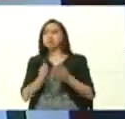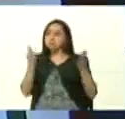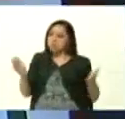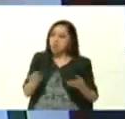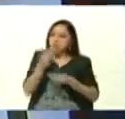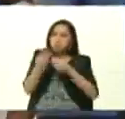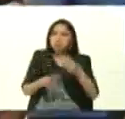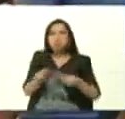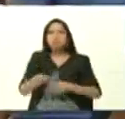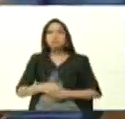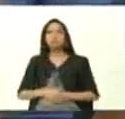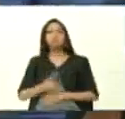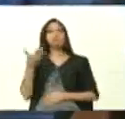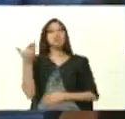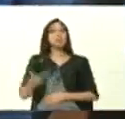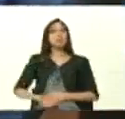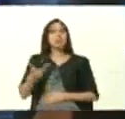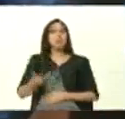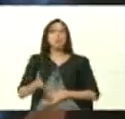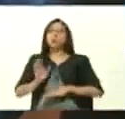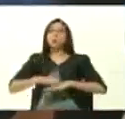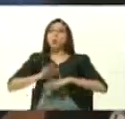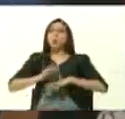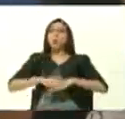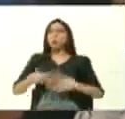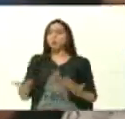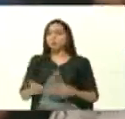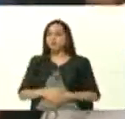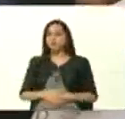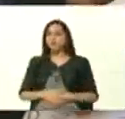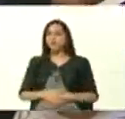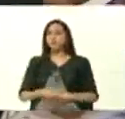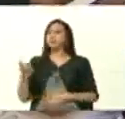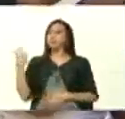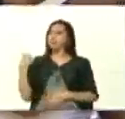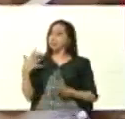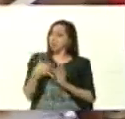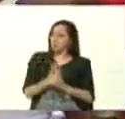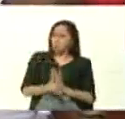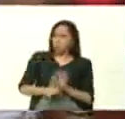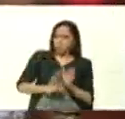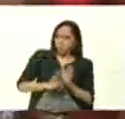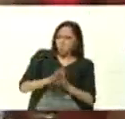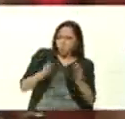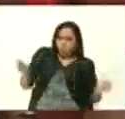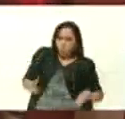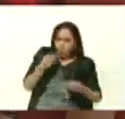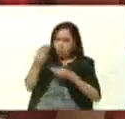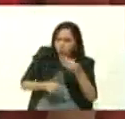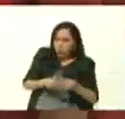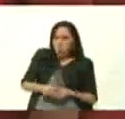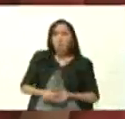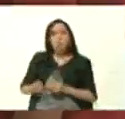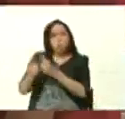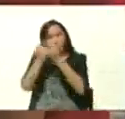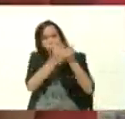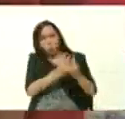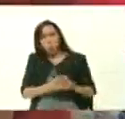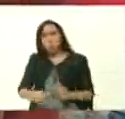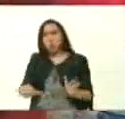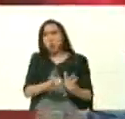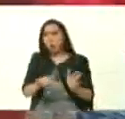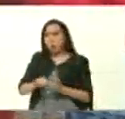productivas. Es muy importante las comunas productivas, porque tiene que ver con el desarrollo y el impulso de la economía local, allí en